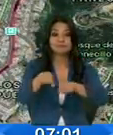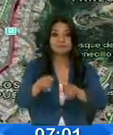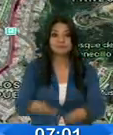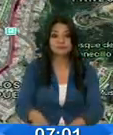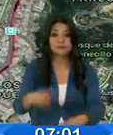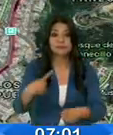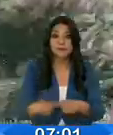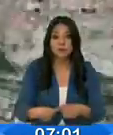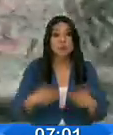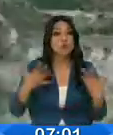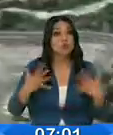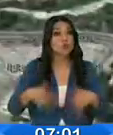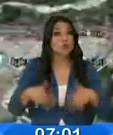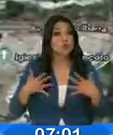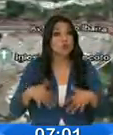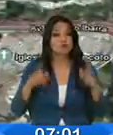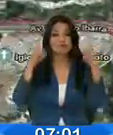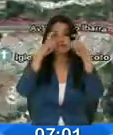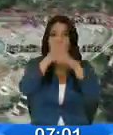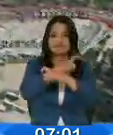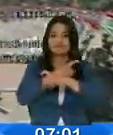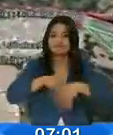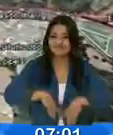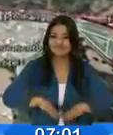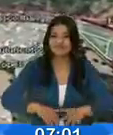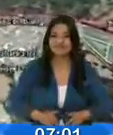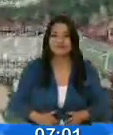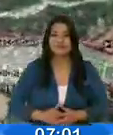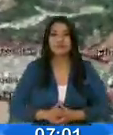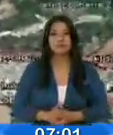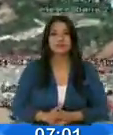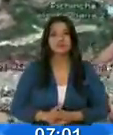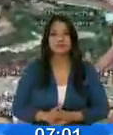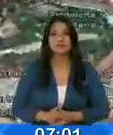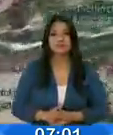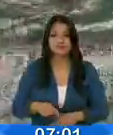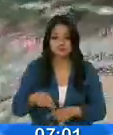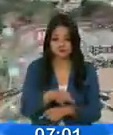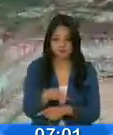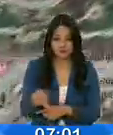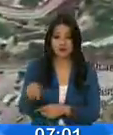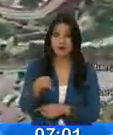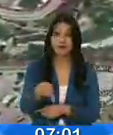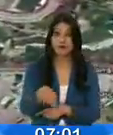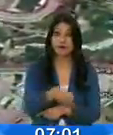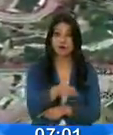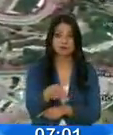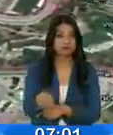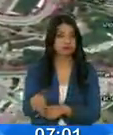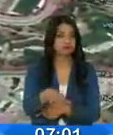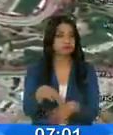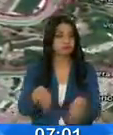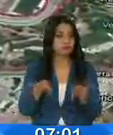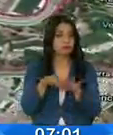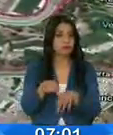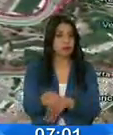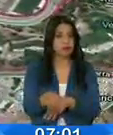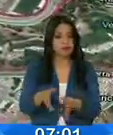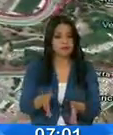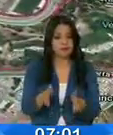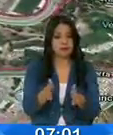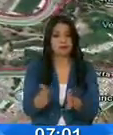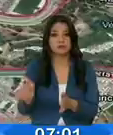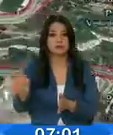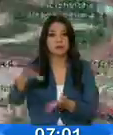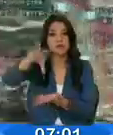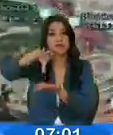ciudad de Quito, ya lo estamos viendo, ya está bastante pesado en la zona del Trébol, importante arteria que divide centro, sur